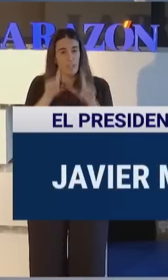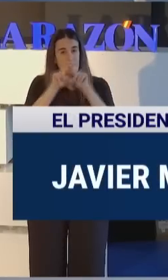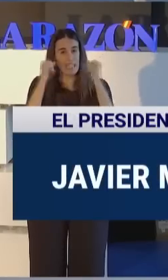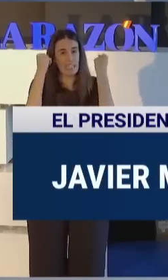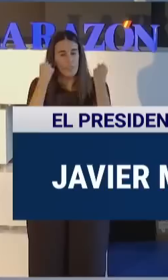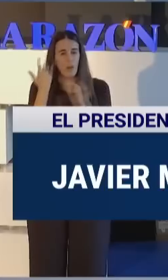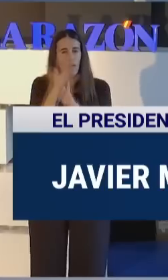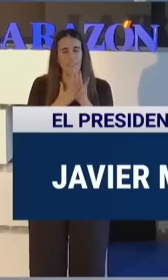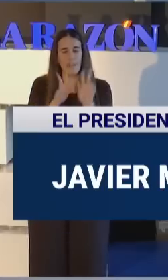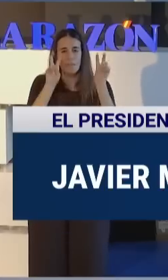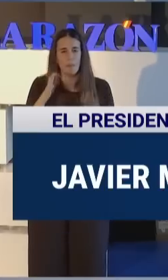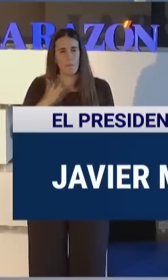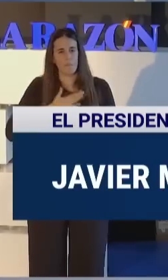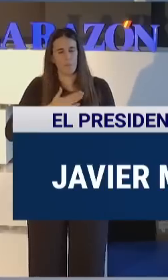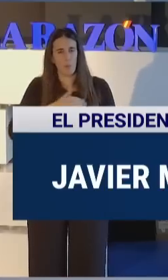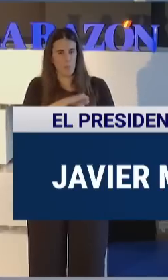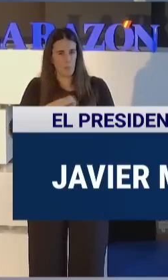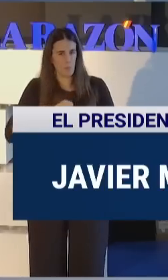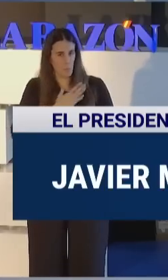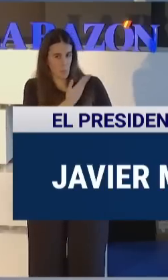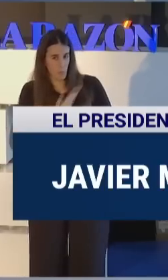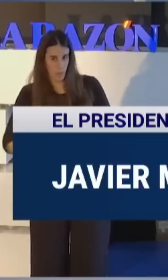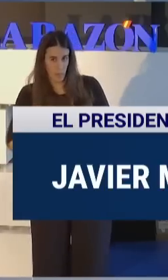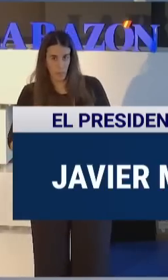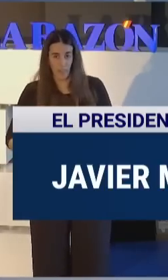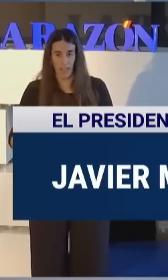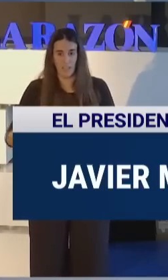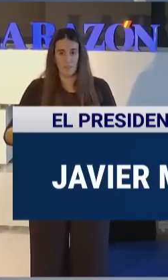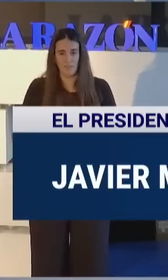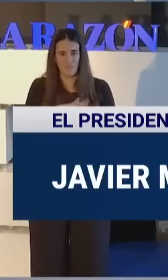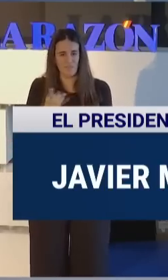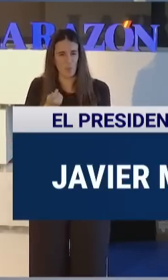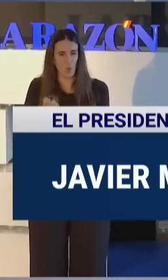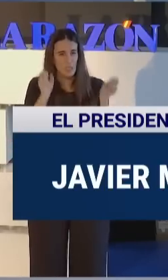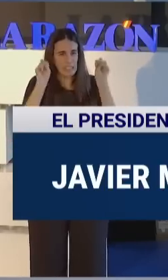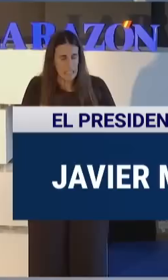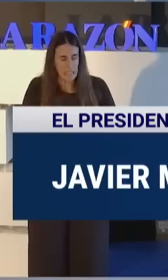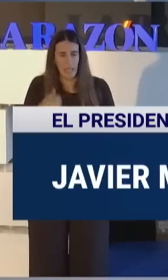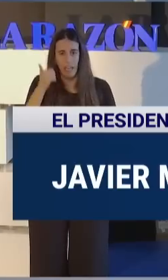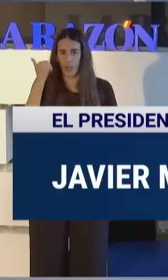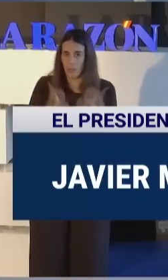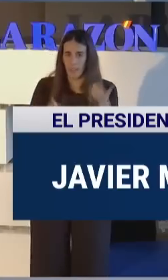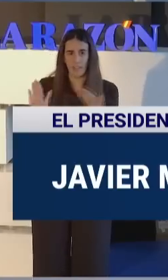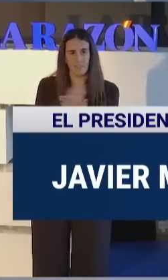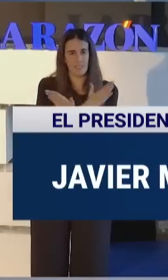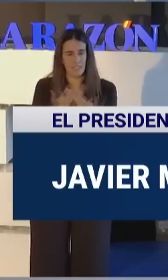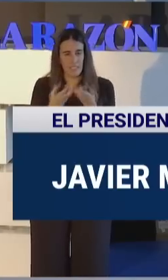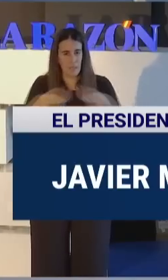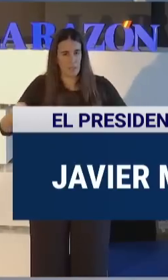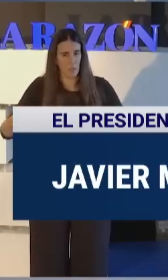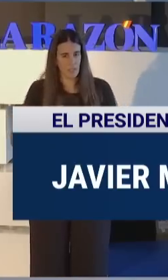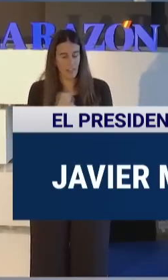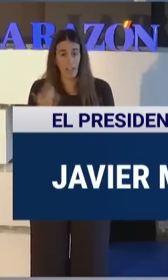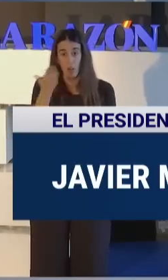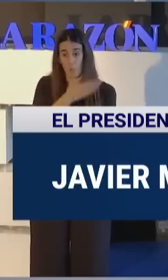propiedad privada, los mercados libres de intervención estatal, la competencia, la división del trabajo y la cooperación